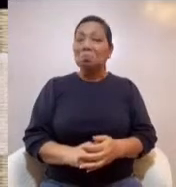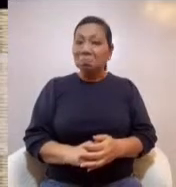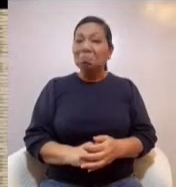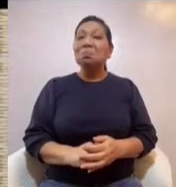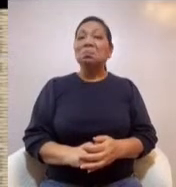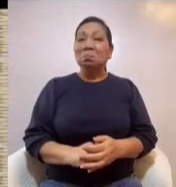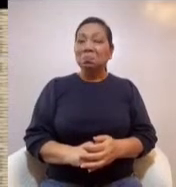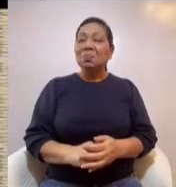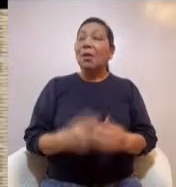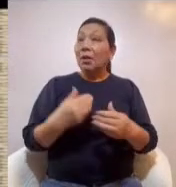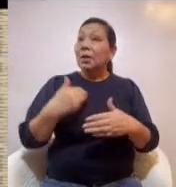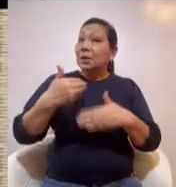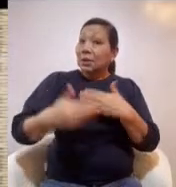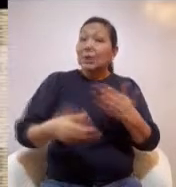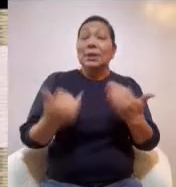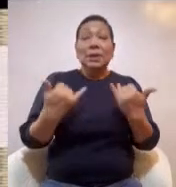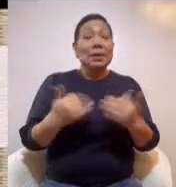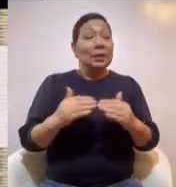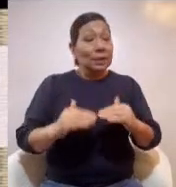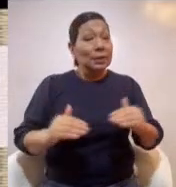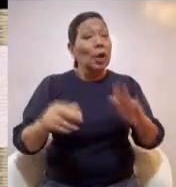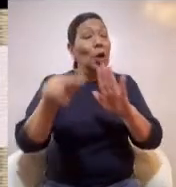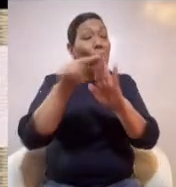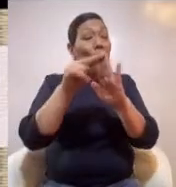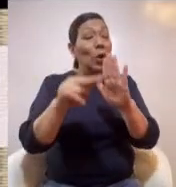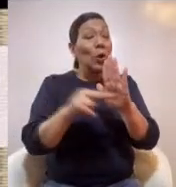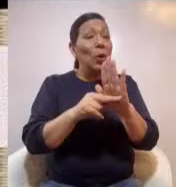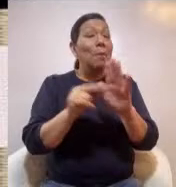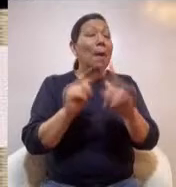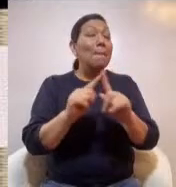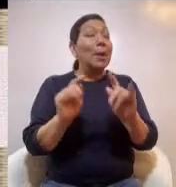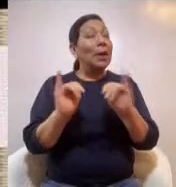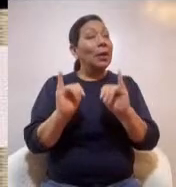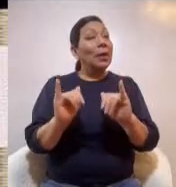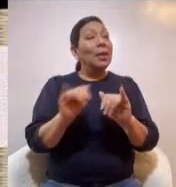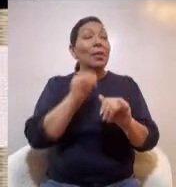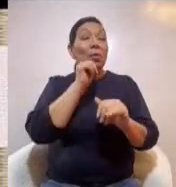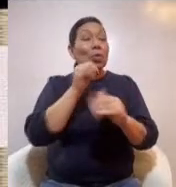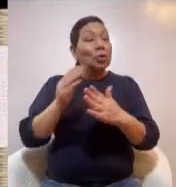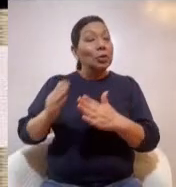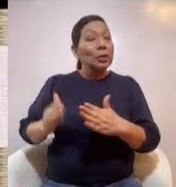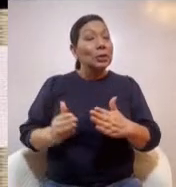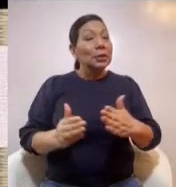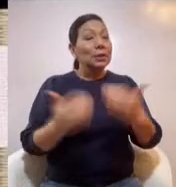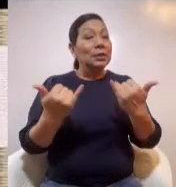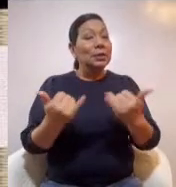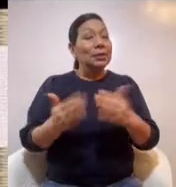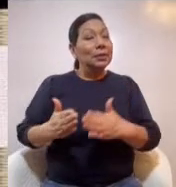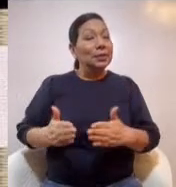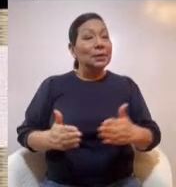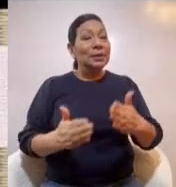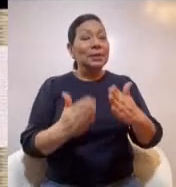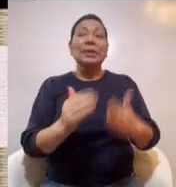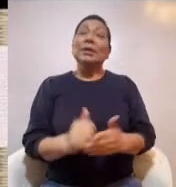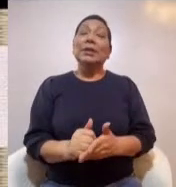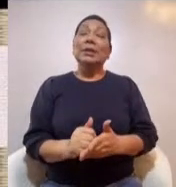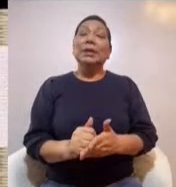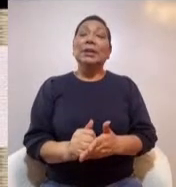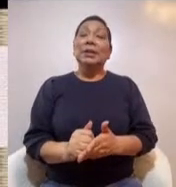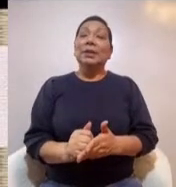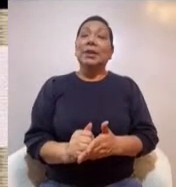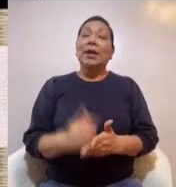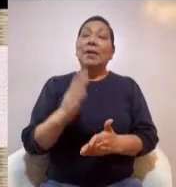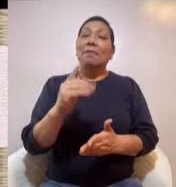Pues efectivamente hay un gran avance en el ámbito normativo, pero aún queda mucho camino por recorrer en el